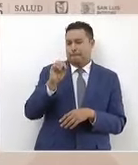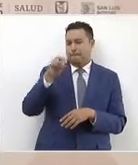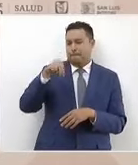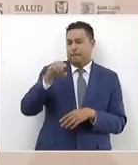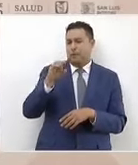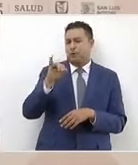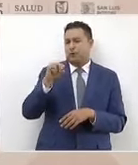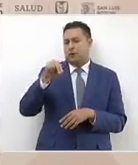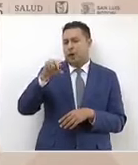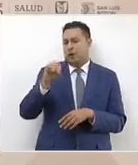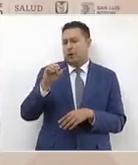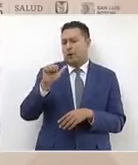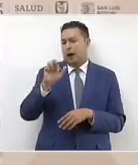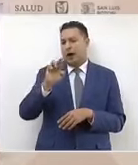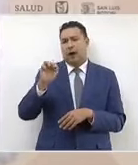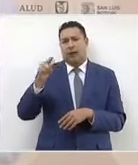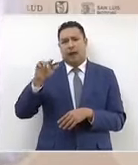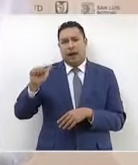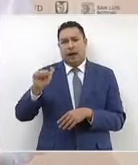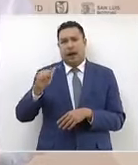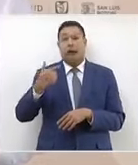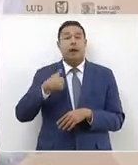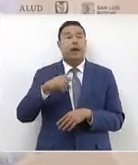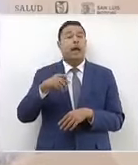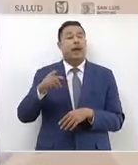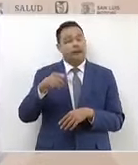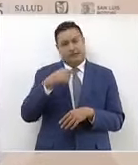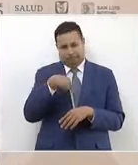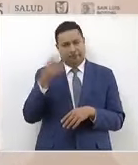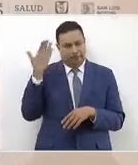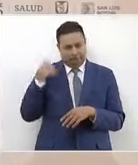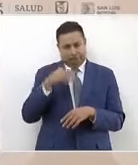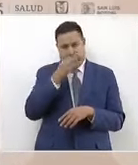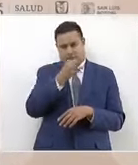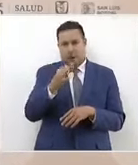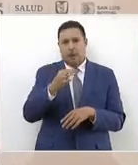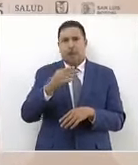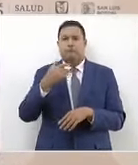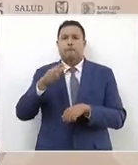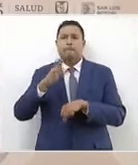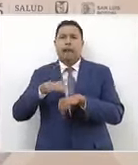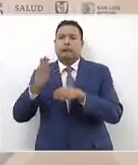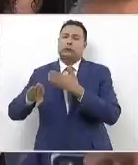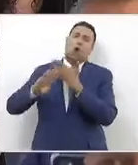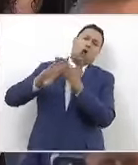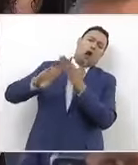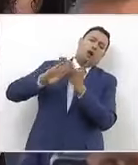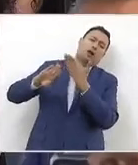Arriaga, que decía, entre más me golpean, más digno me siento.